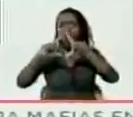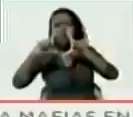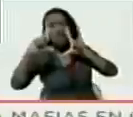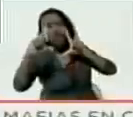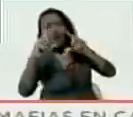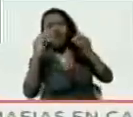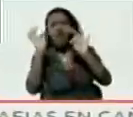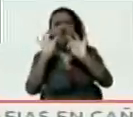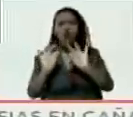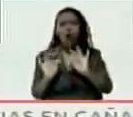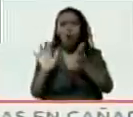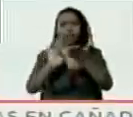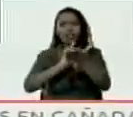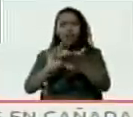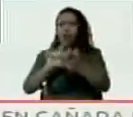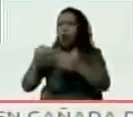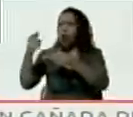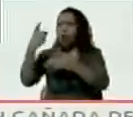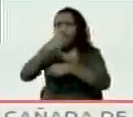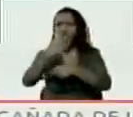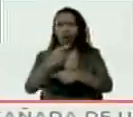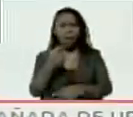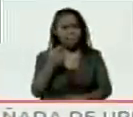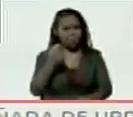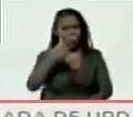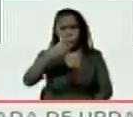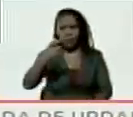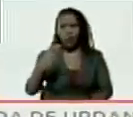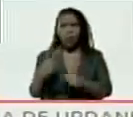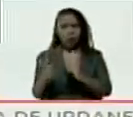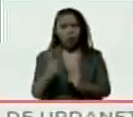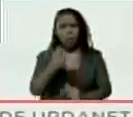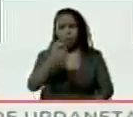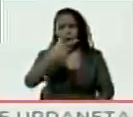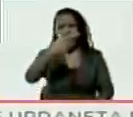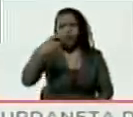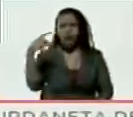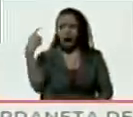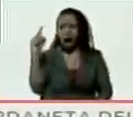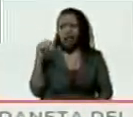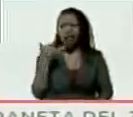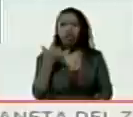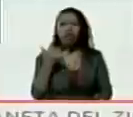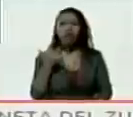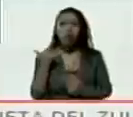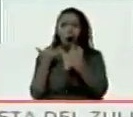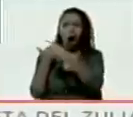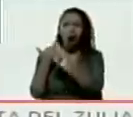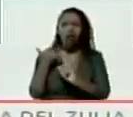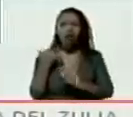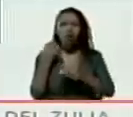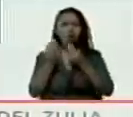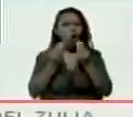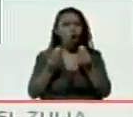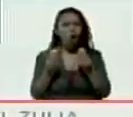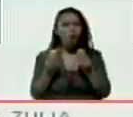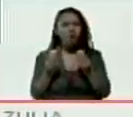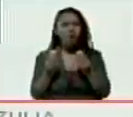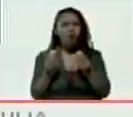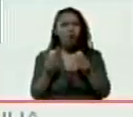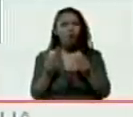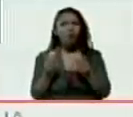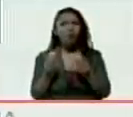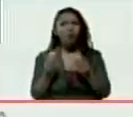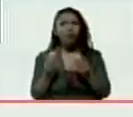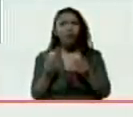otros teléfonos de las personas que estaban allí? Eran muy pocas personas, pero las pocas personas que estaban allí tenían teléfono. ¿Cómo es que,